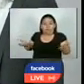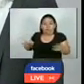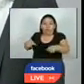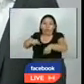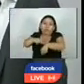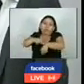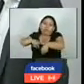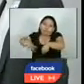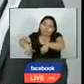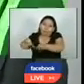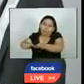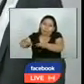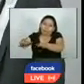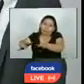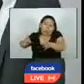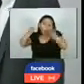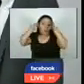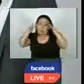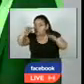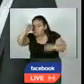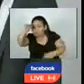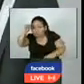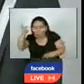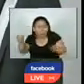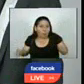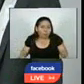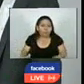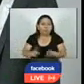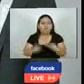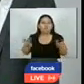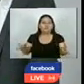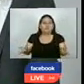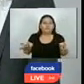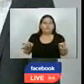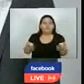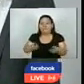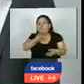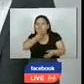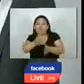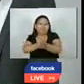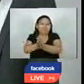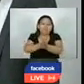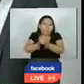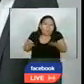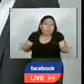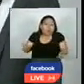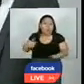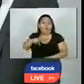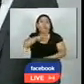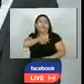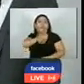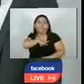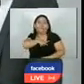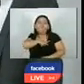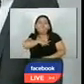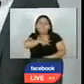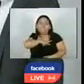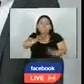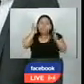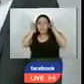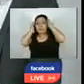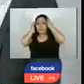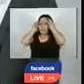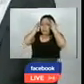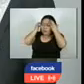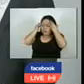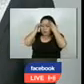atrás, no sé si por negligencia, no sé si por falta de interés. Yo en lo personal sí estoy